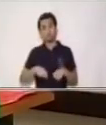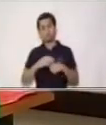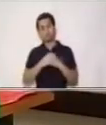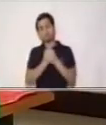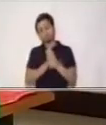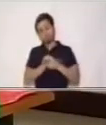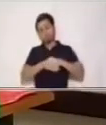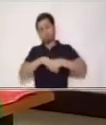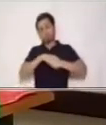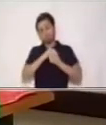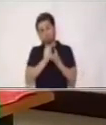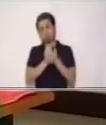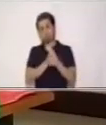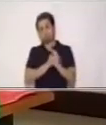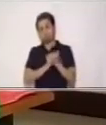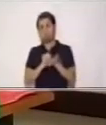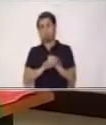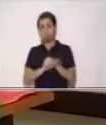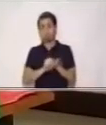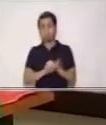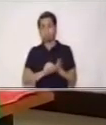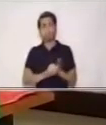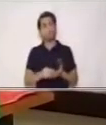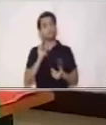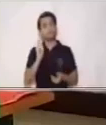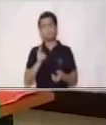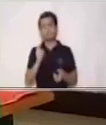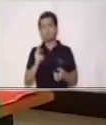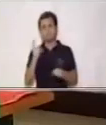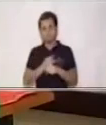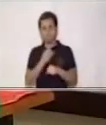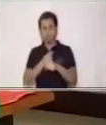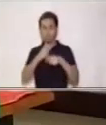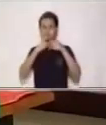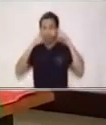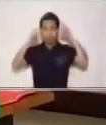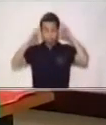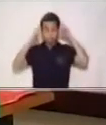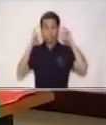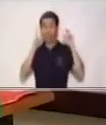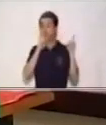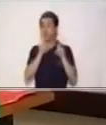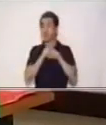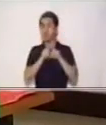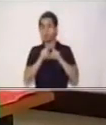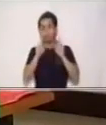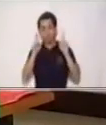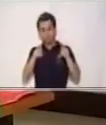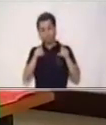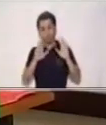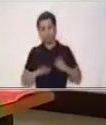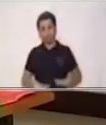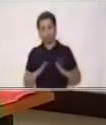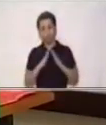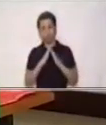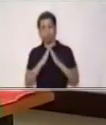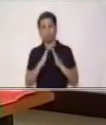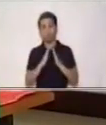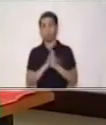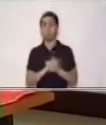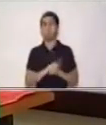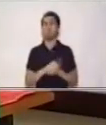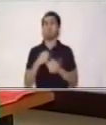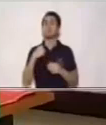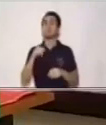jabón, utilizar siempre tu mascarilla y quedarte en casa. El día de hoy vamos a trabajar en el área